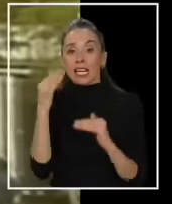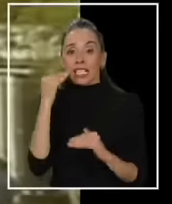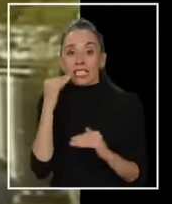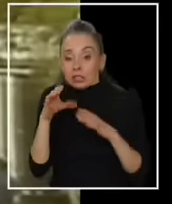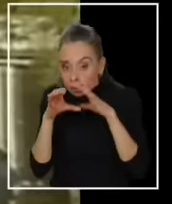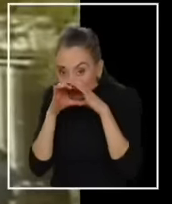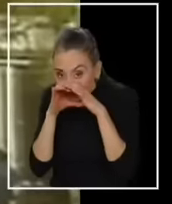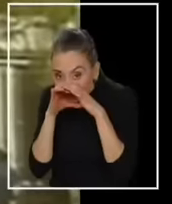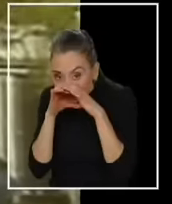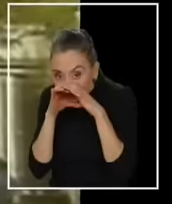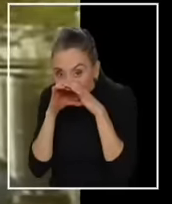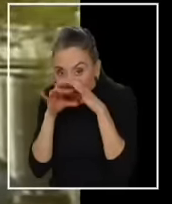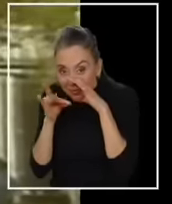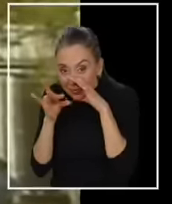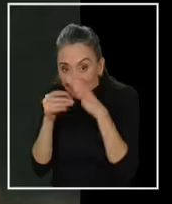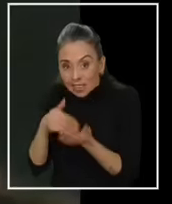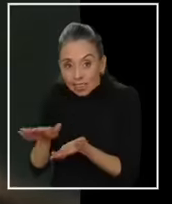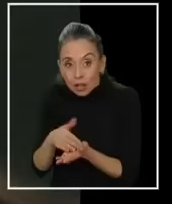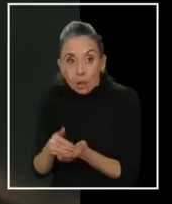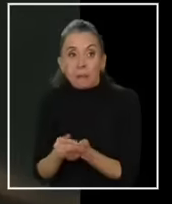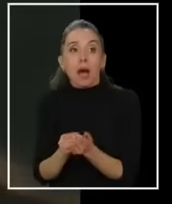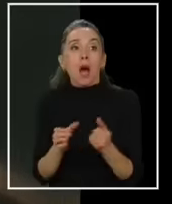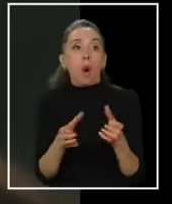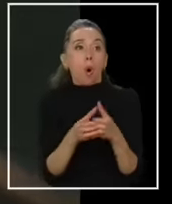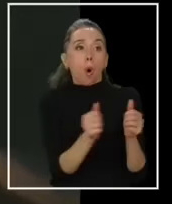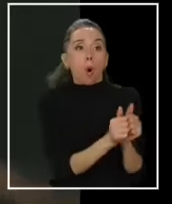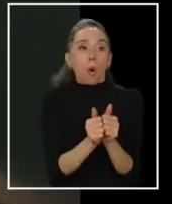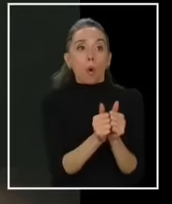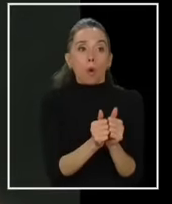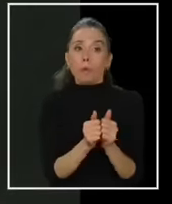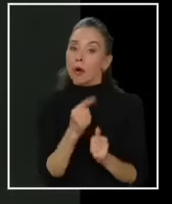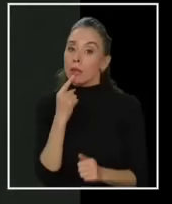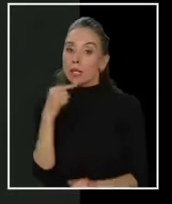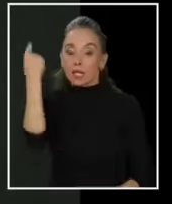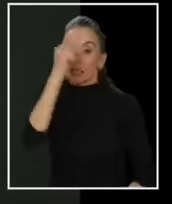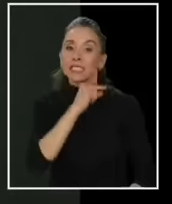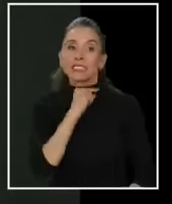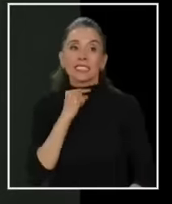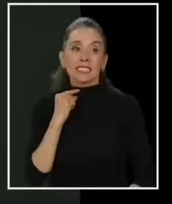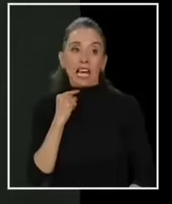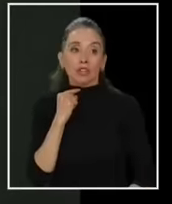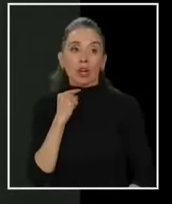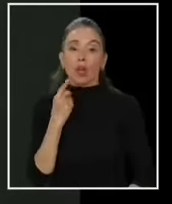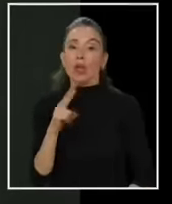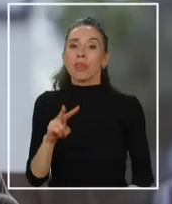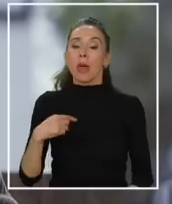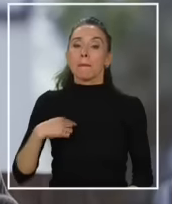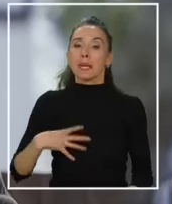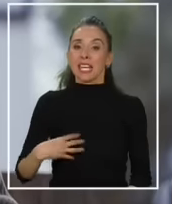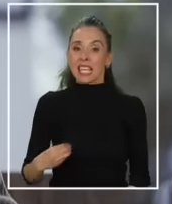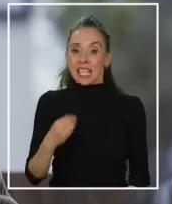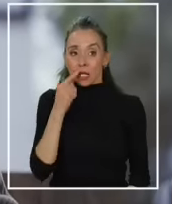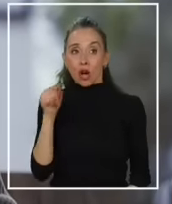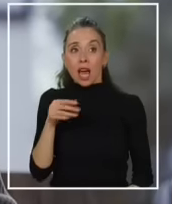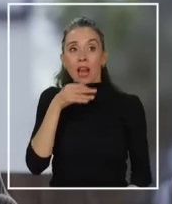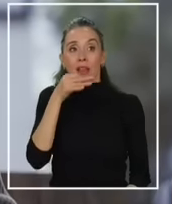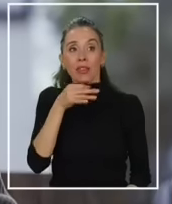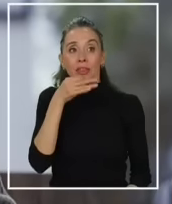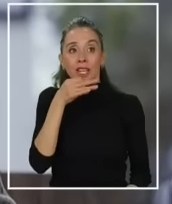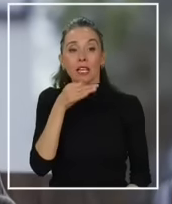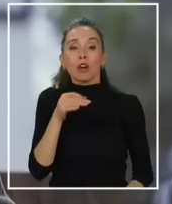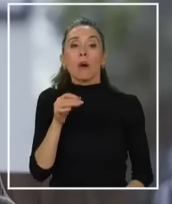Noren, se juntaba con un grupo. Los sacerdotes ministros de mi hijo. Decían que era producto